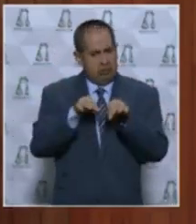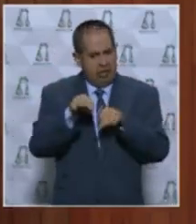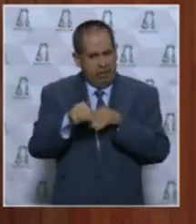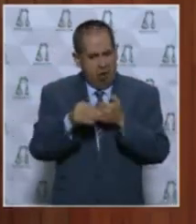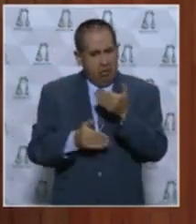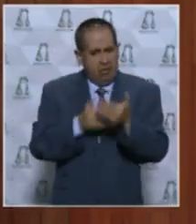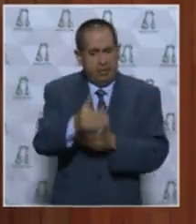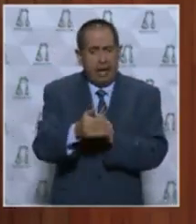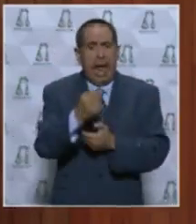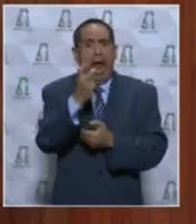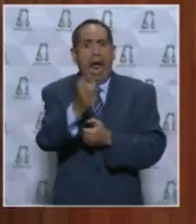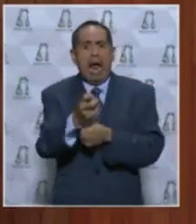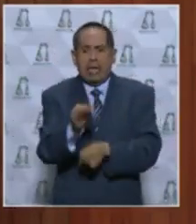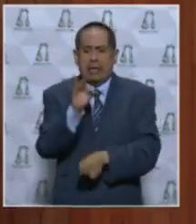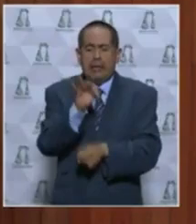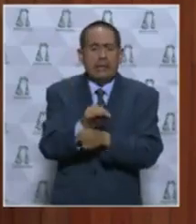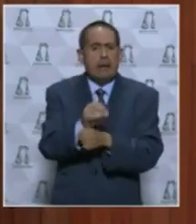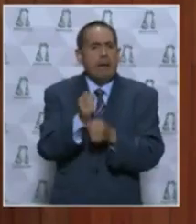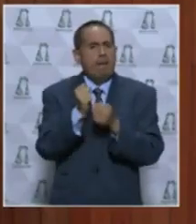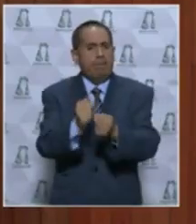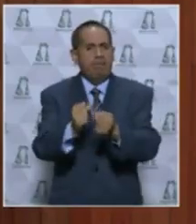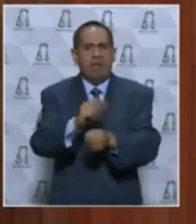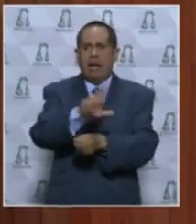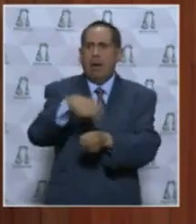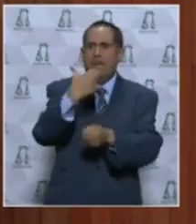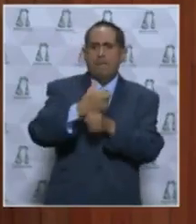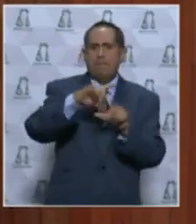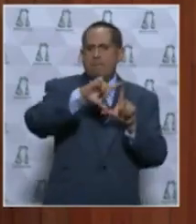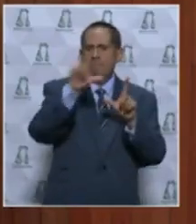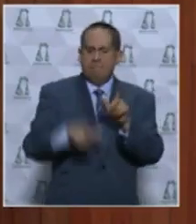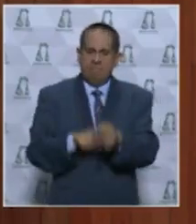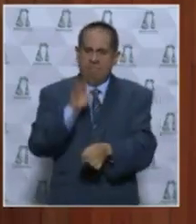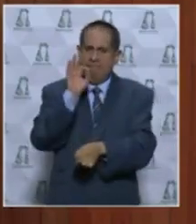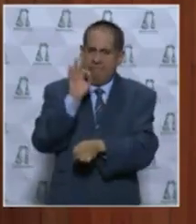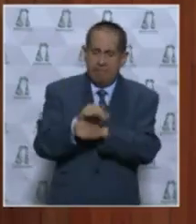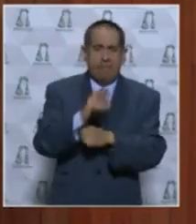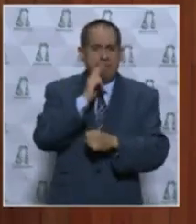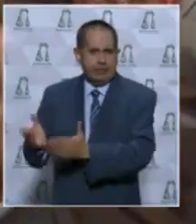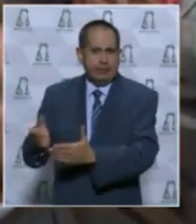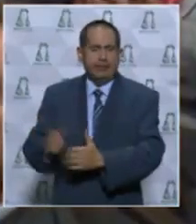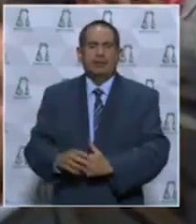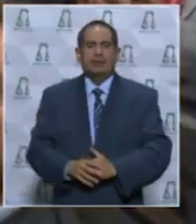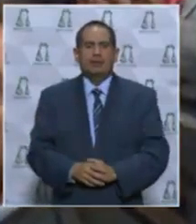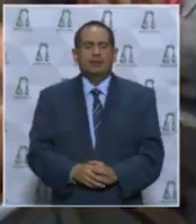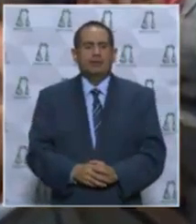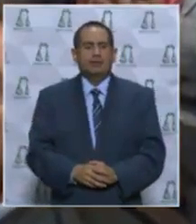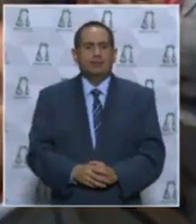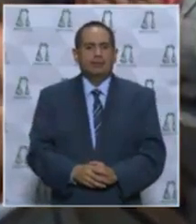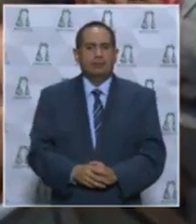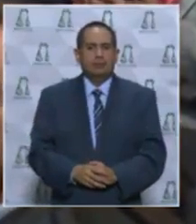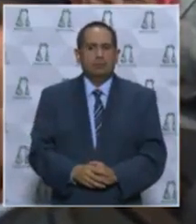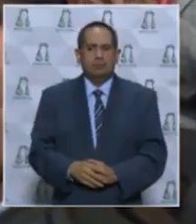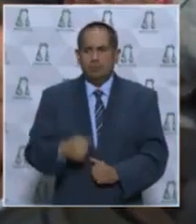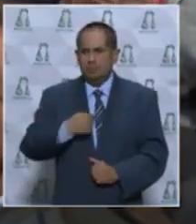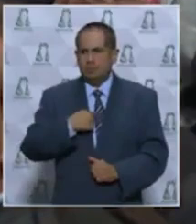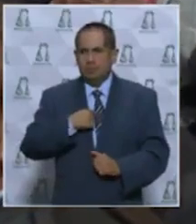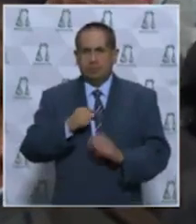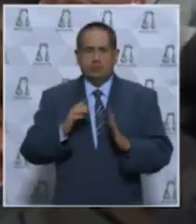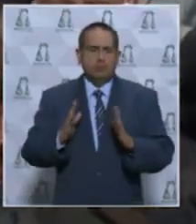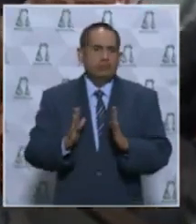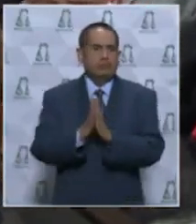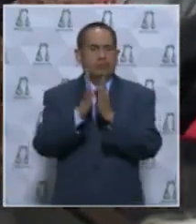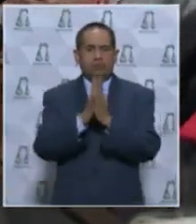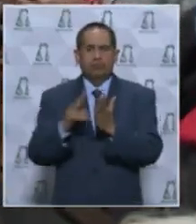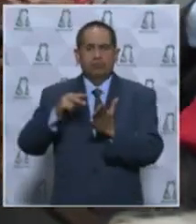fortalecerá la república y el estado de derecho el presidente electo andrés manuel lópez obrador